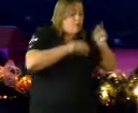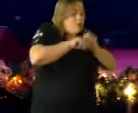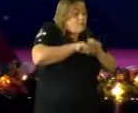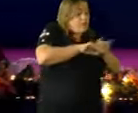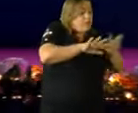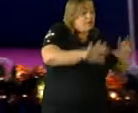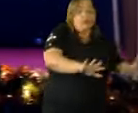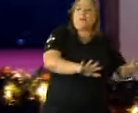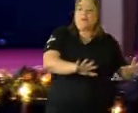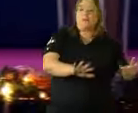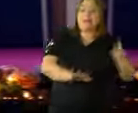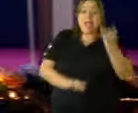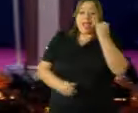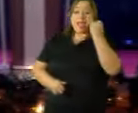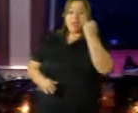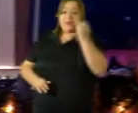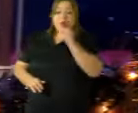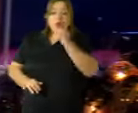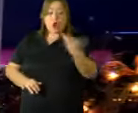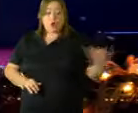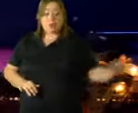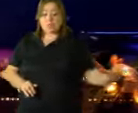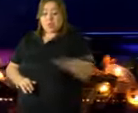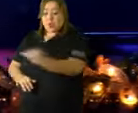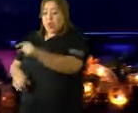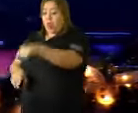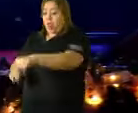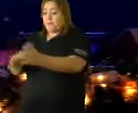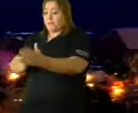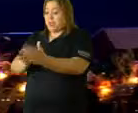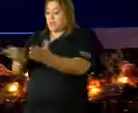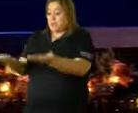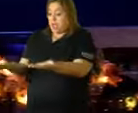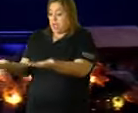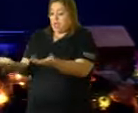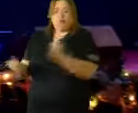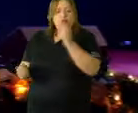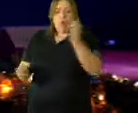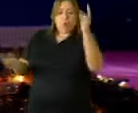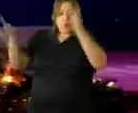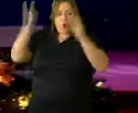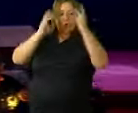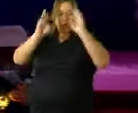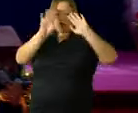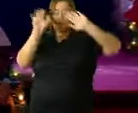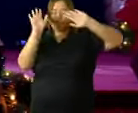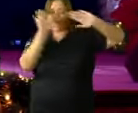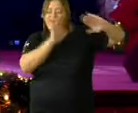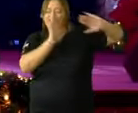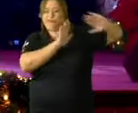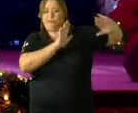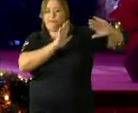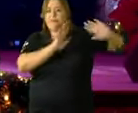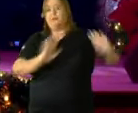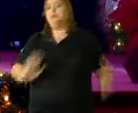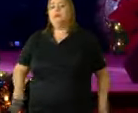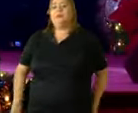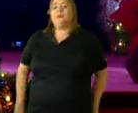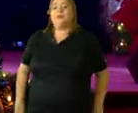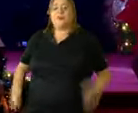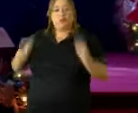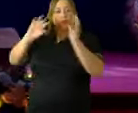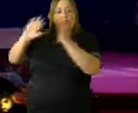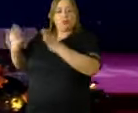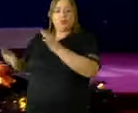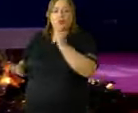en línea con la palabra de Dios, yo no me voy a preocupar. Yo dejo eso allá a ellos. Tampoco voy a pasarme la